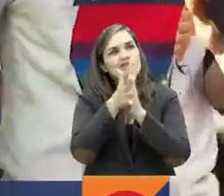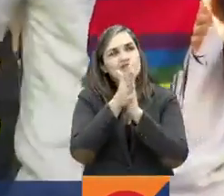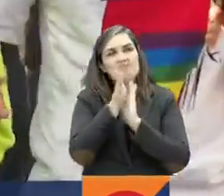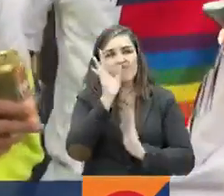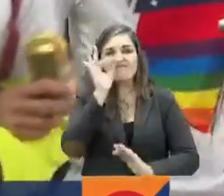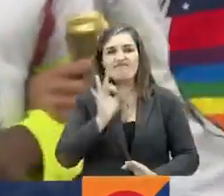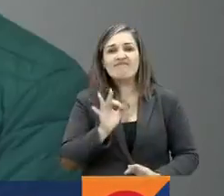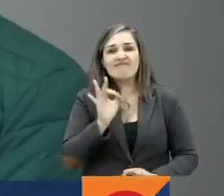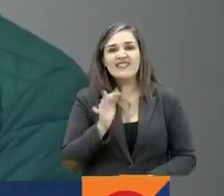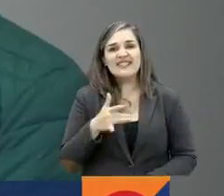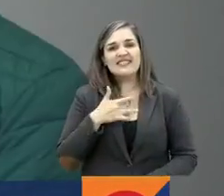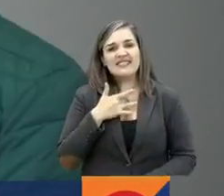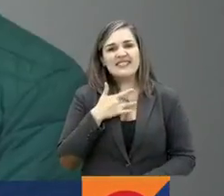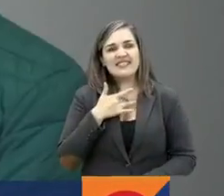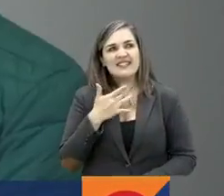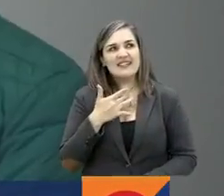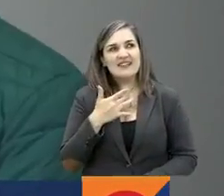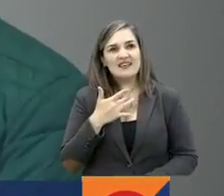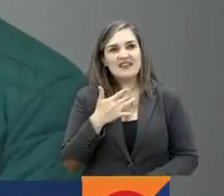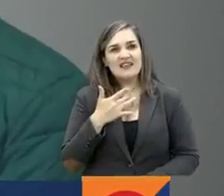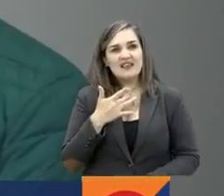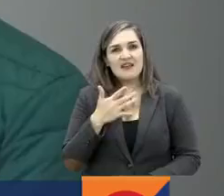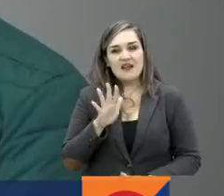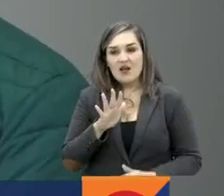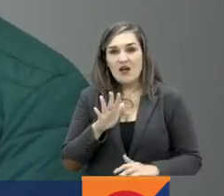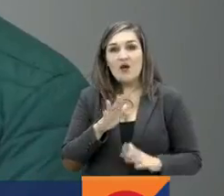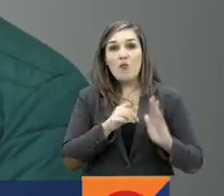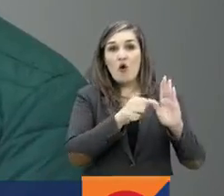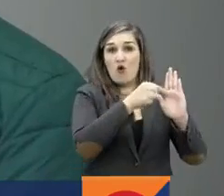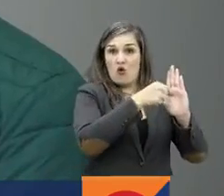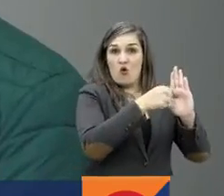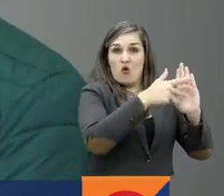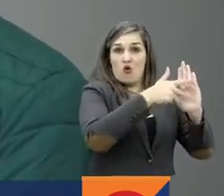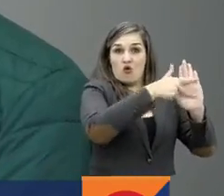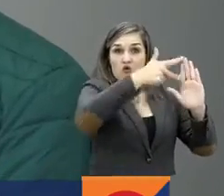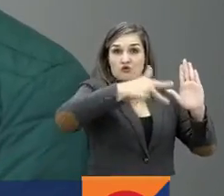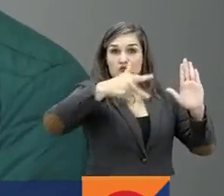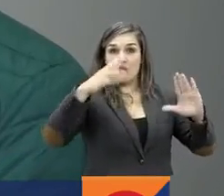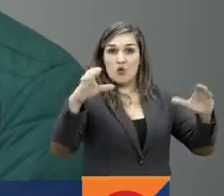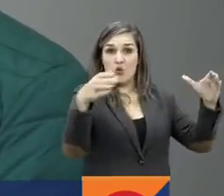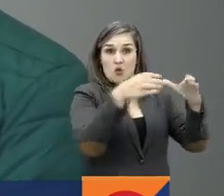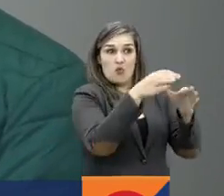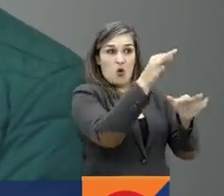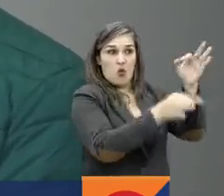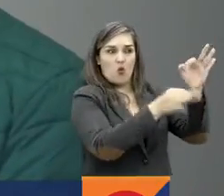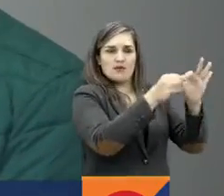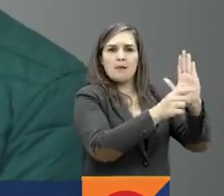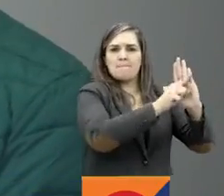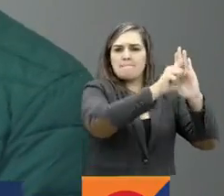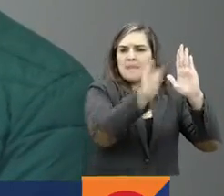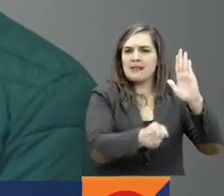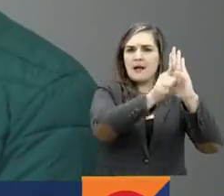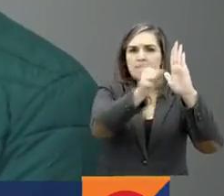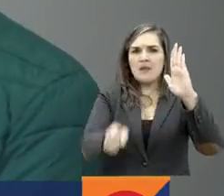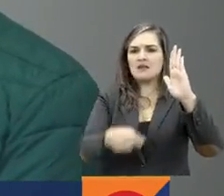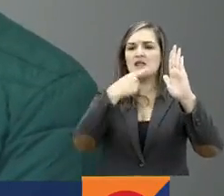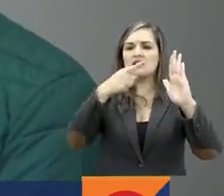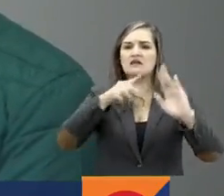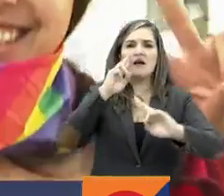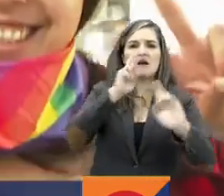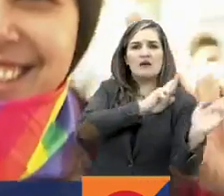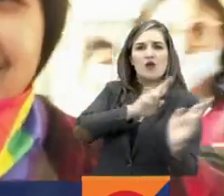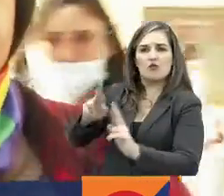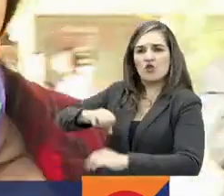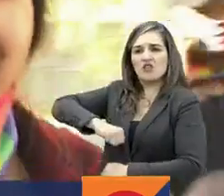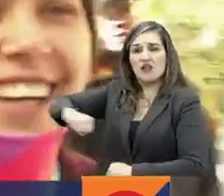muchísimas normas y fallos de la corte constitucional en que se reconocen plenamente todos